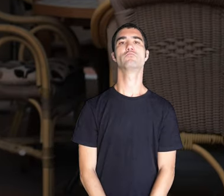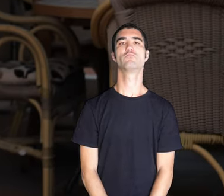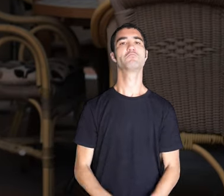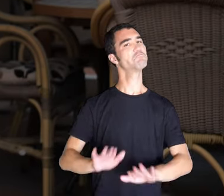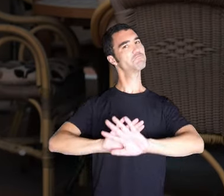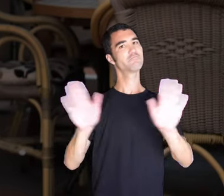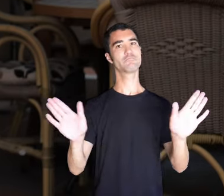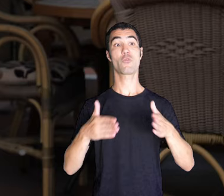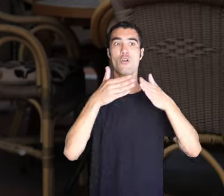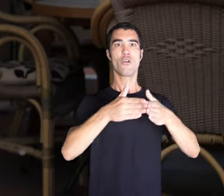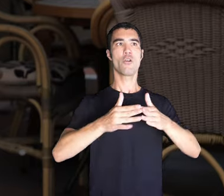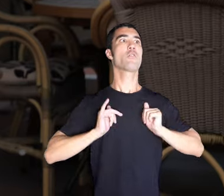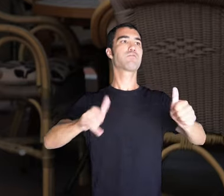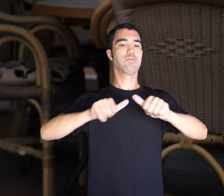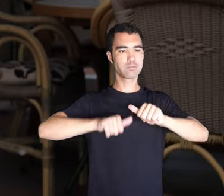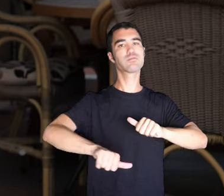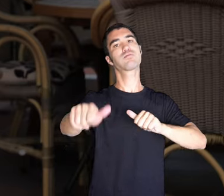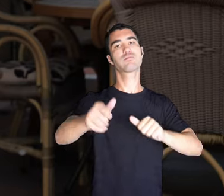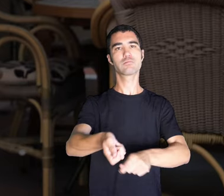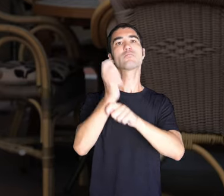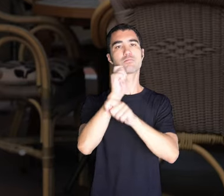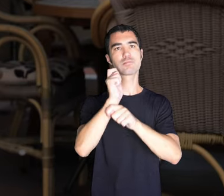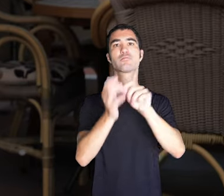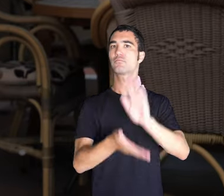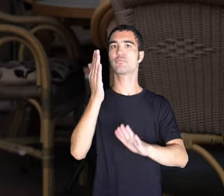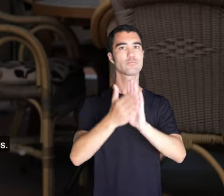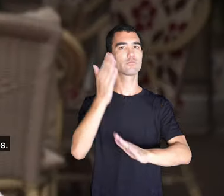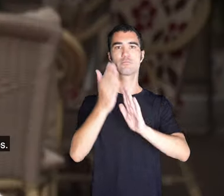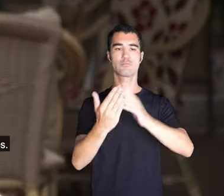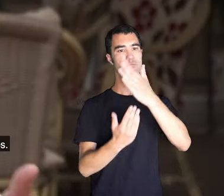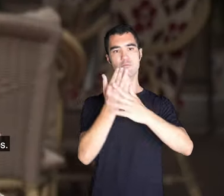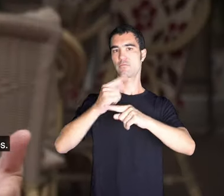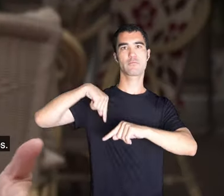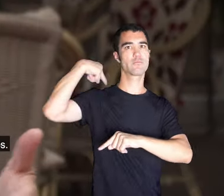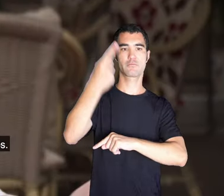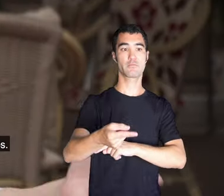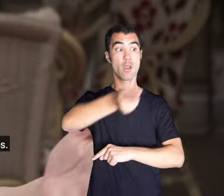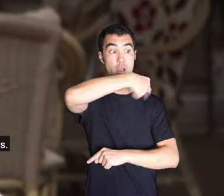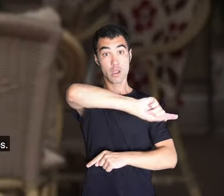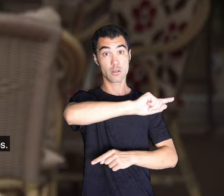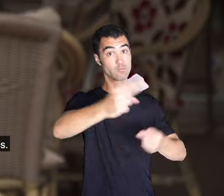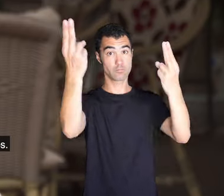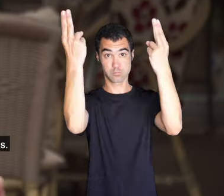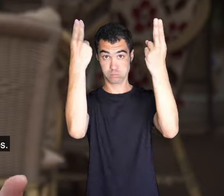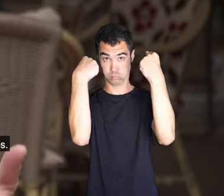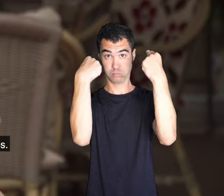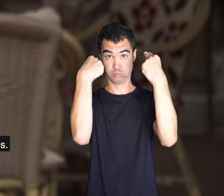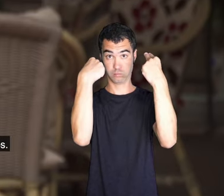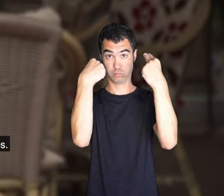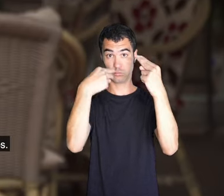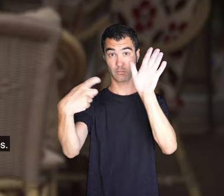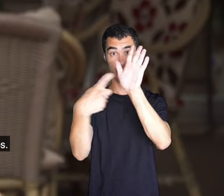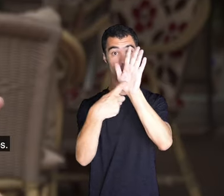Y ya está, la barca pudo empezar a pescar el día después. Ellos estaban sometidos a